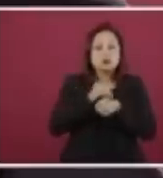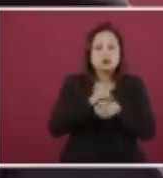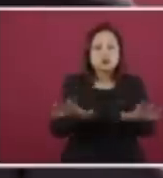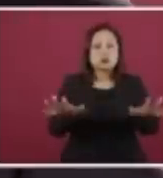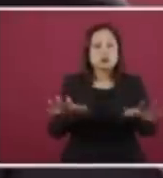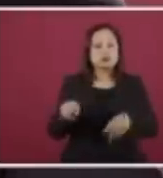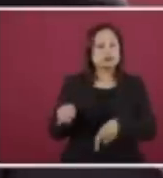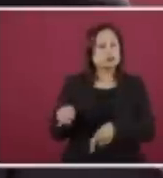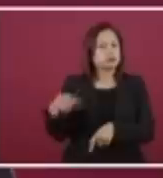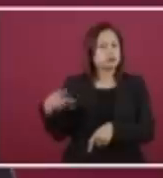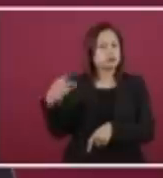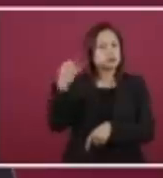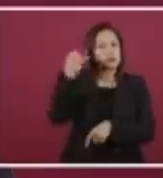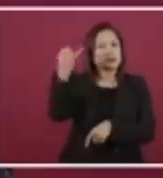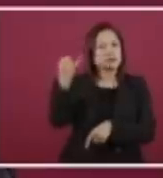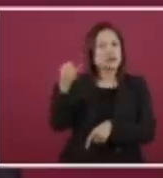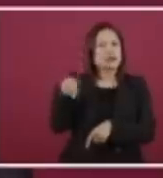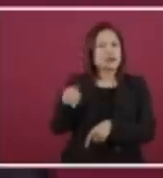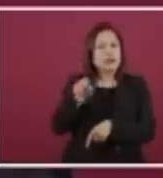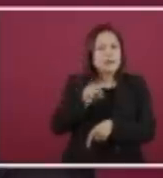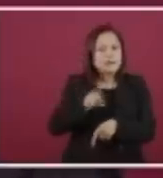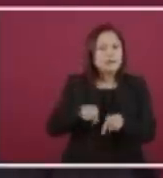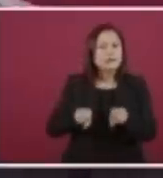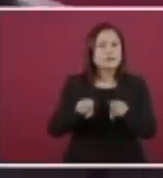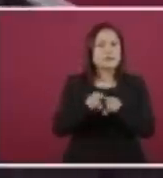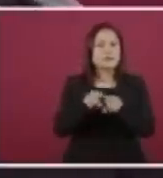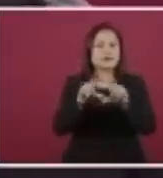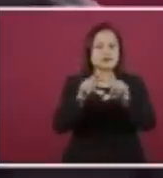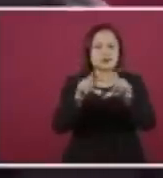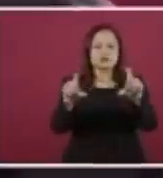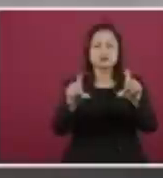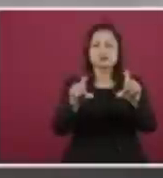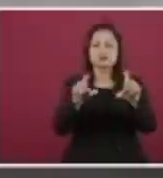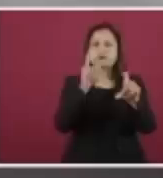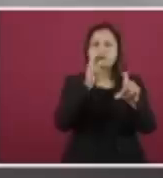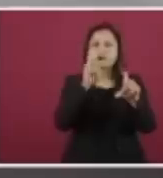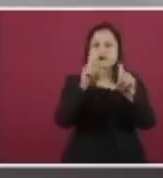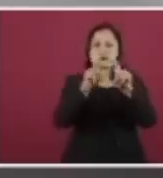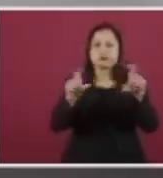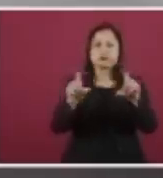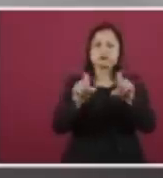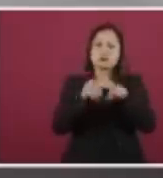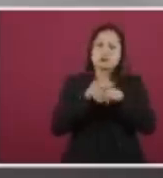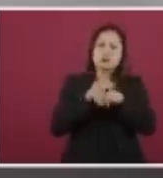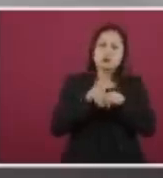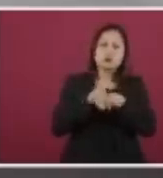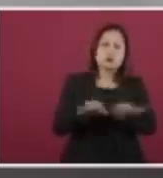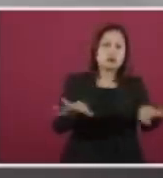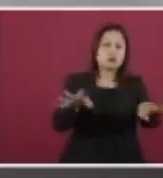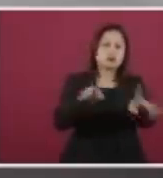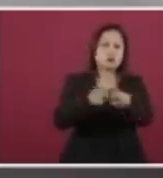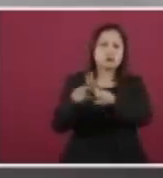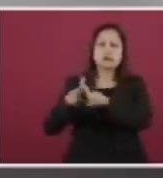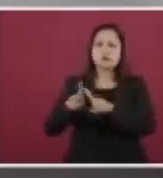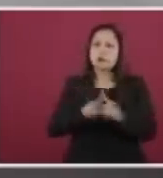y con ese texto echan a andar toda la red de